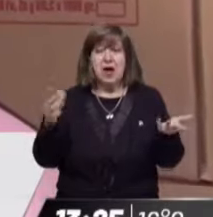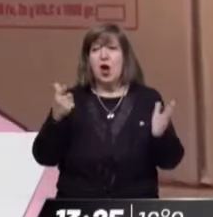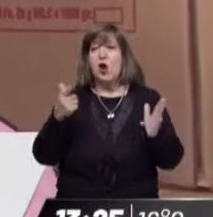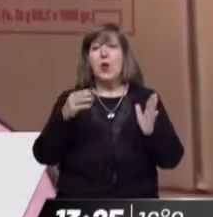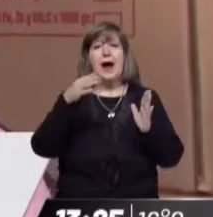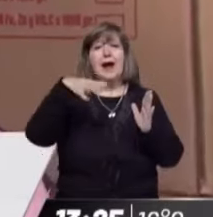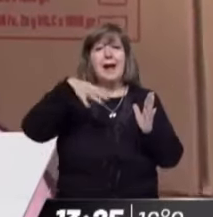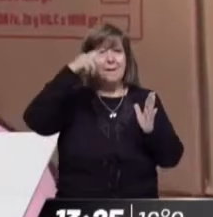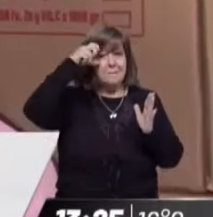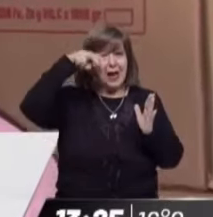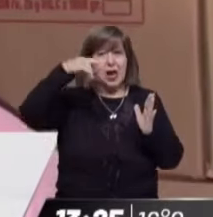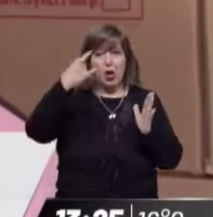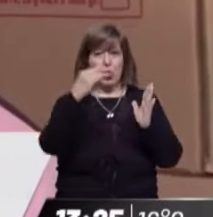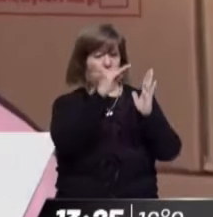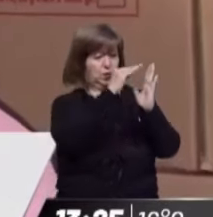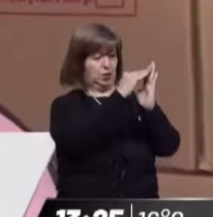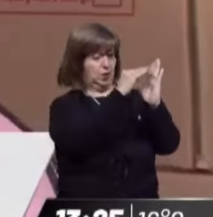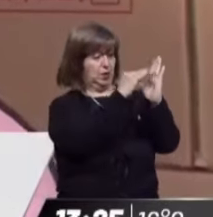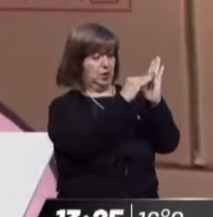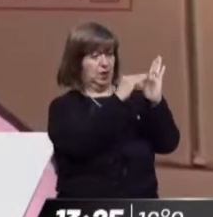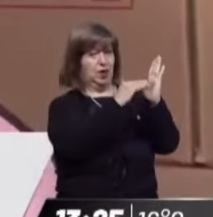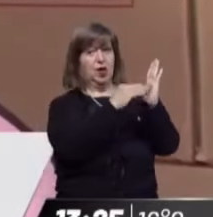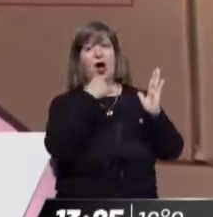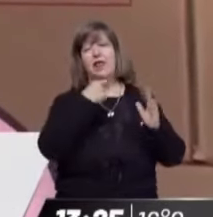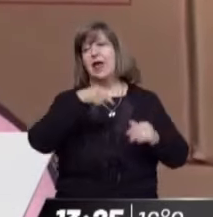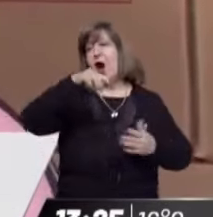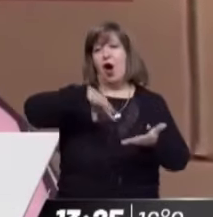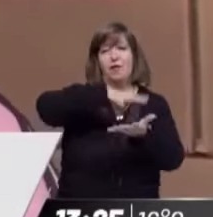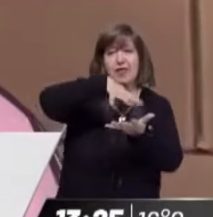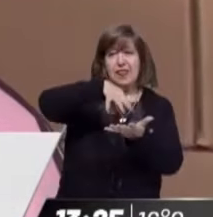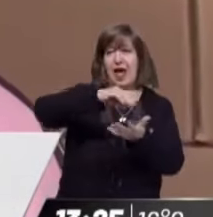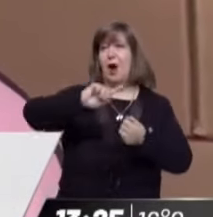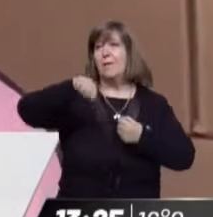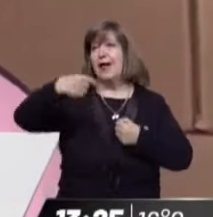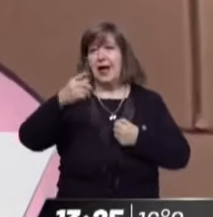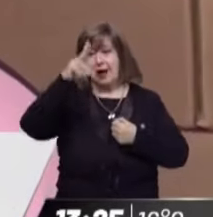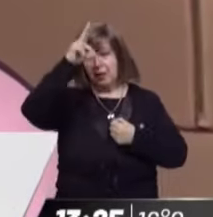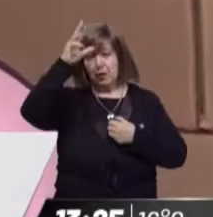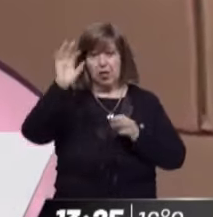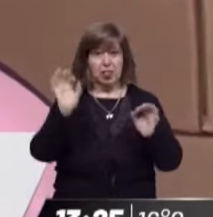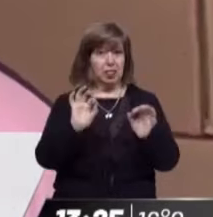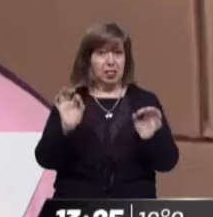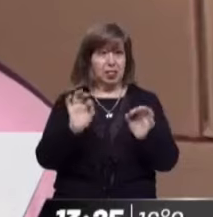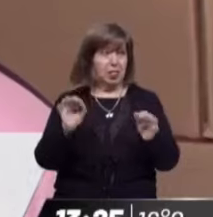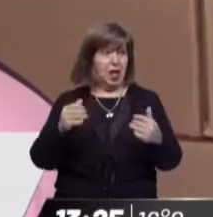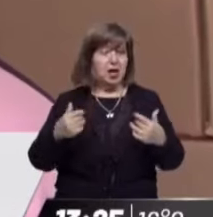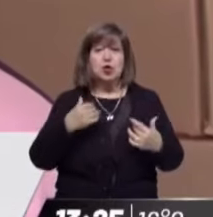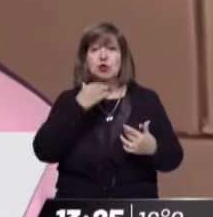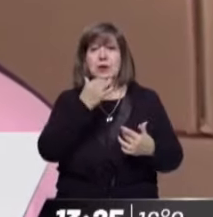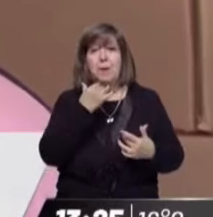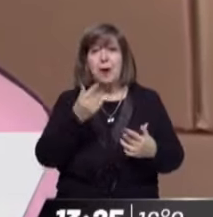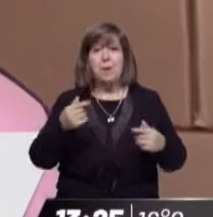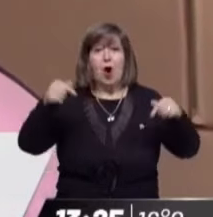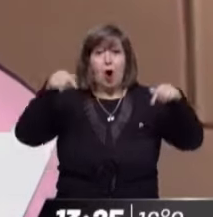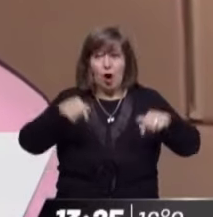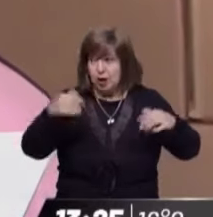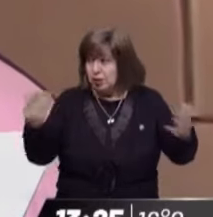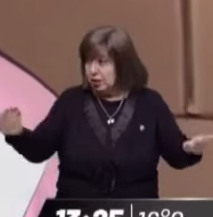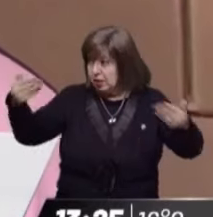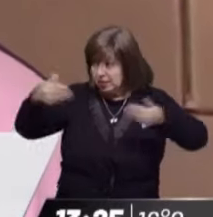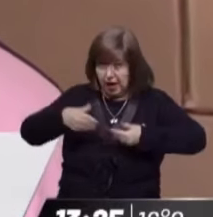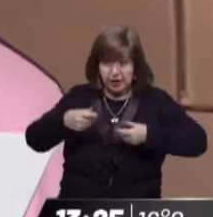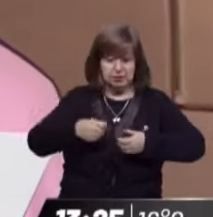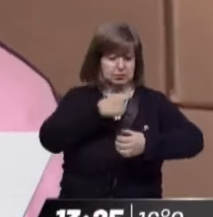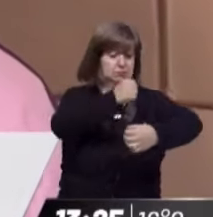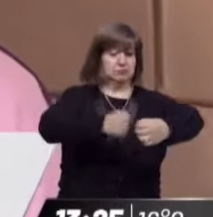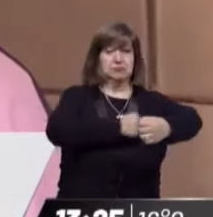donde de repente diga Bueno hoy día cocino tallarines mañana cocino pollo no es un día a día lo que tengamos lo cocinamos en